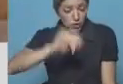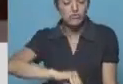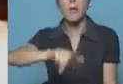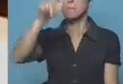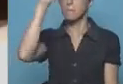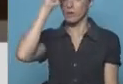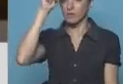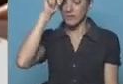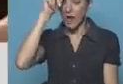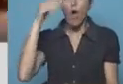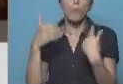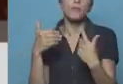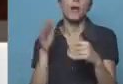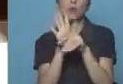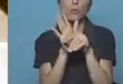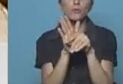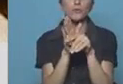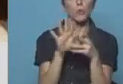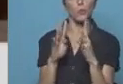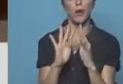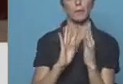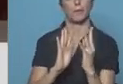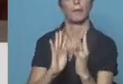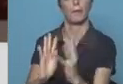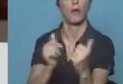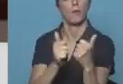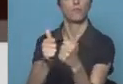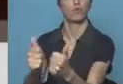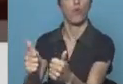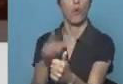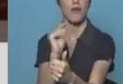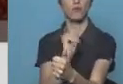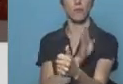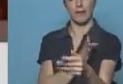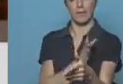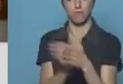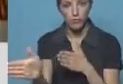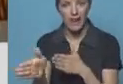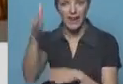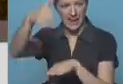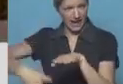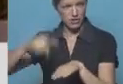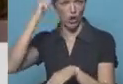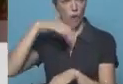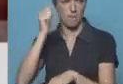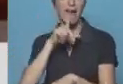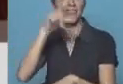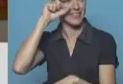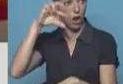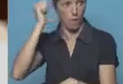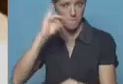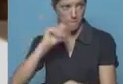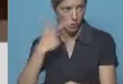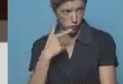policía pudo hacer una suerte de cerco y de túnel para poder salir por Combate de los Pozos. Se ubican en Capital Federal Combate de los Pozos, en la